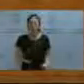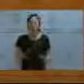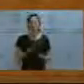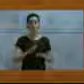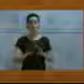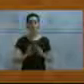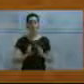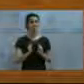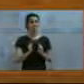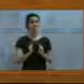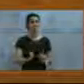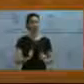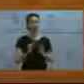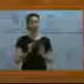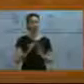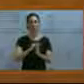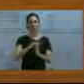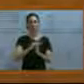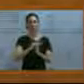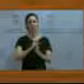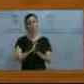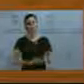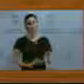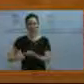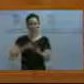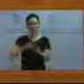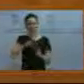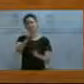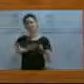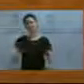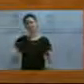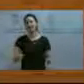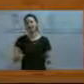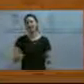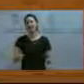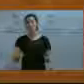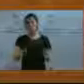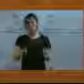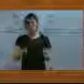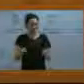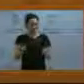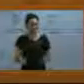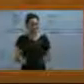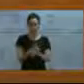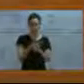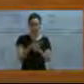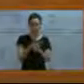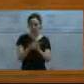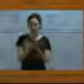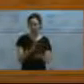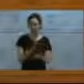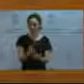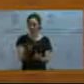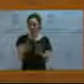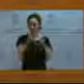unos niveles de solidaridad de las personas, no ya de los territorios, que hagan sostenible ese equilibrio